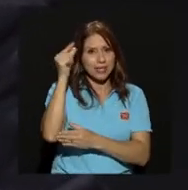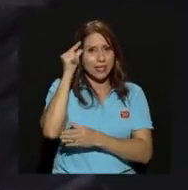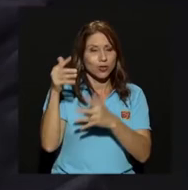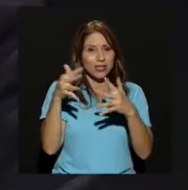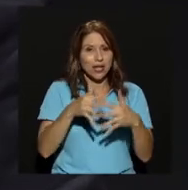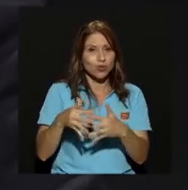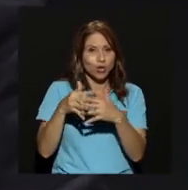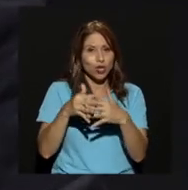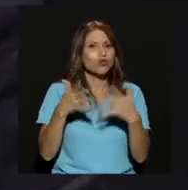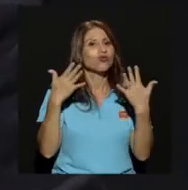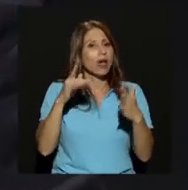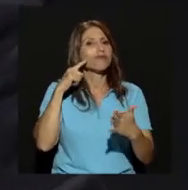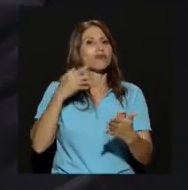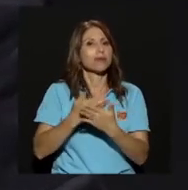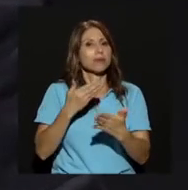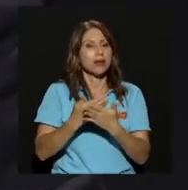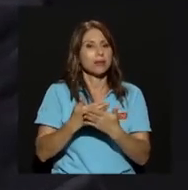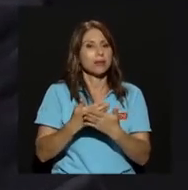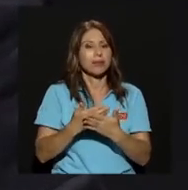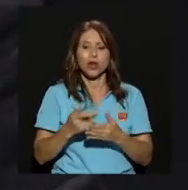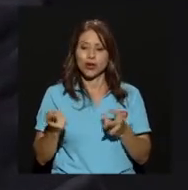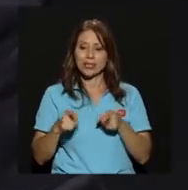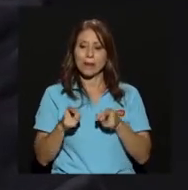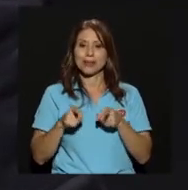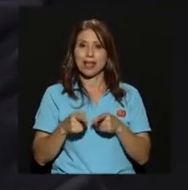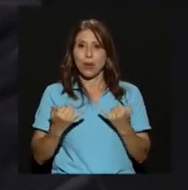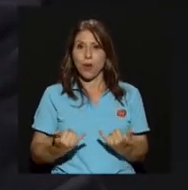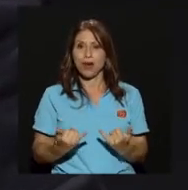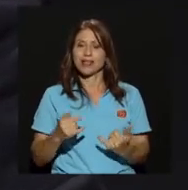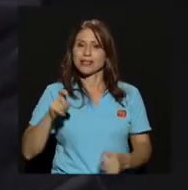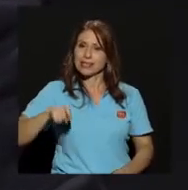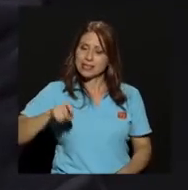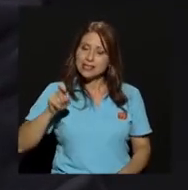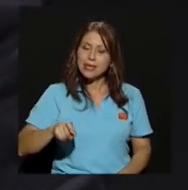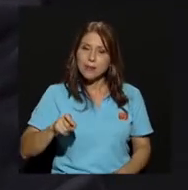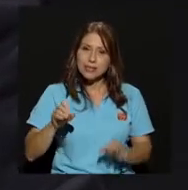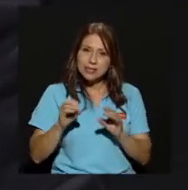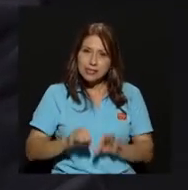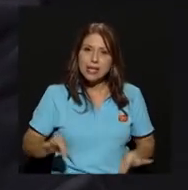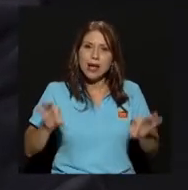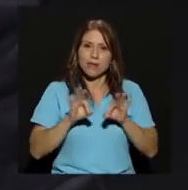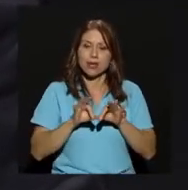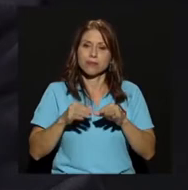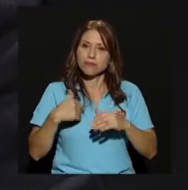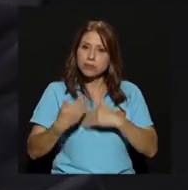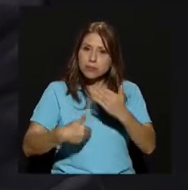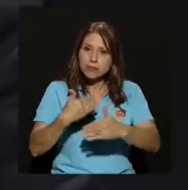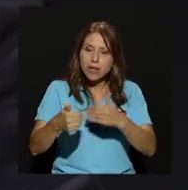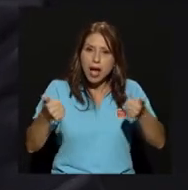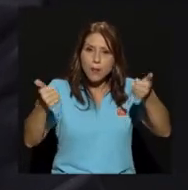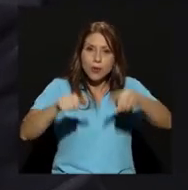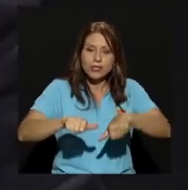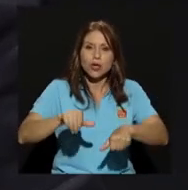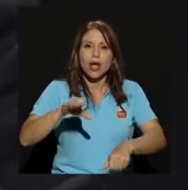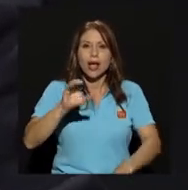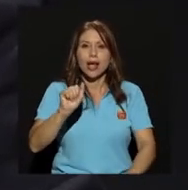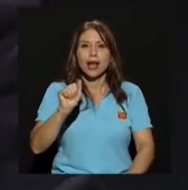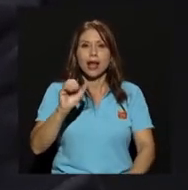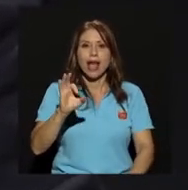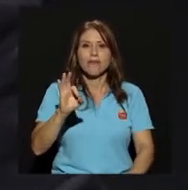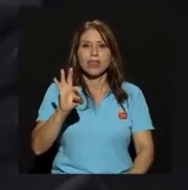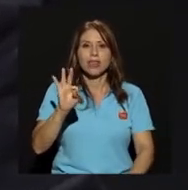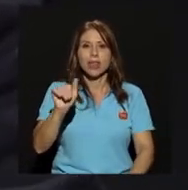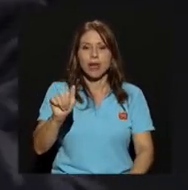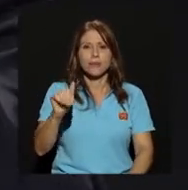a comprobar era indispensable llevar adelante la aprobación del cafta y por